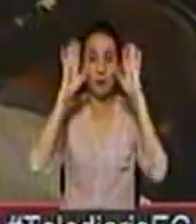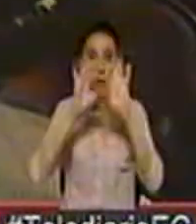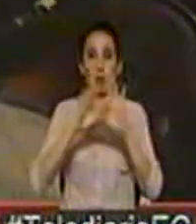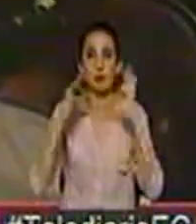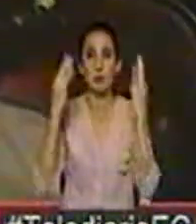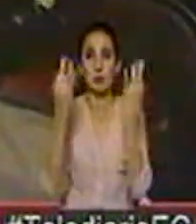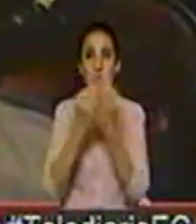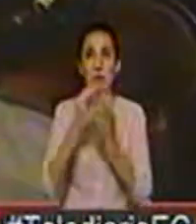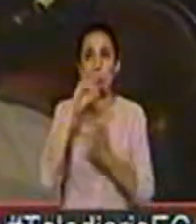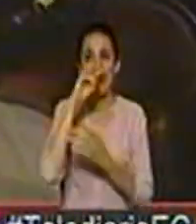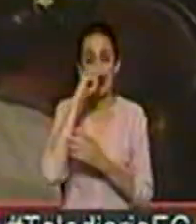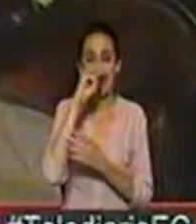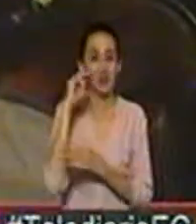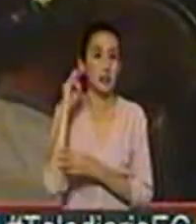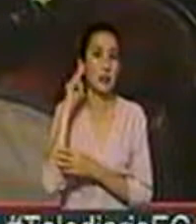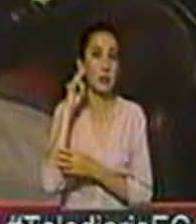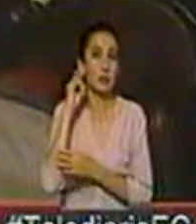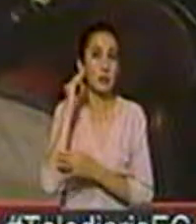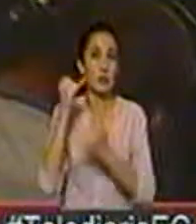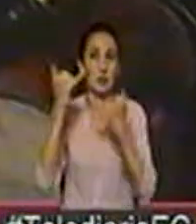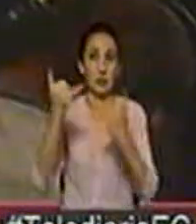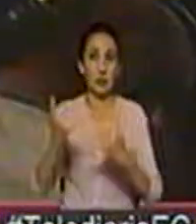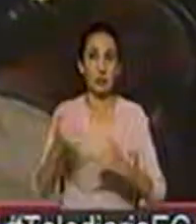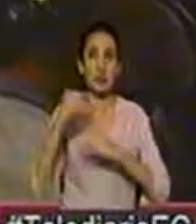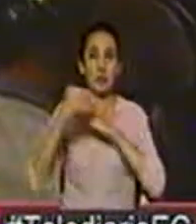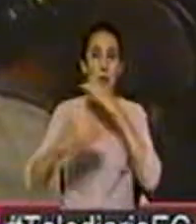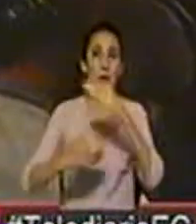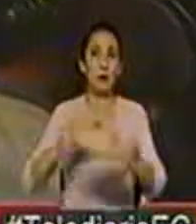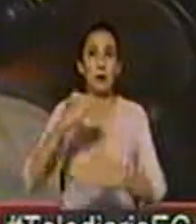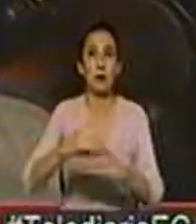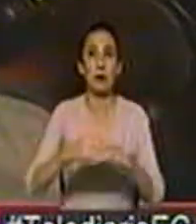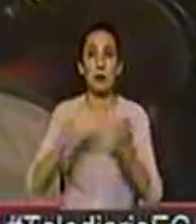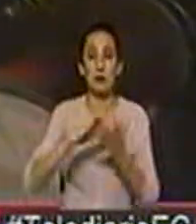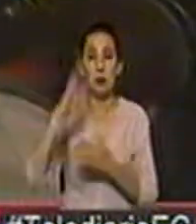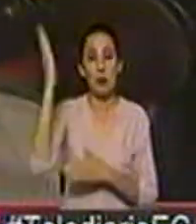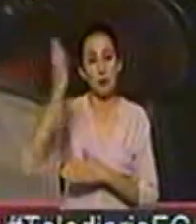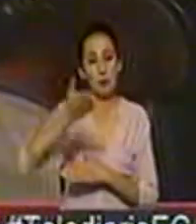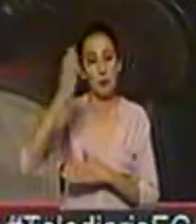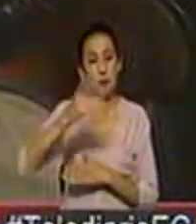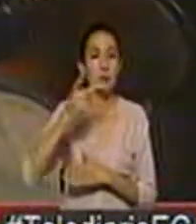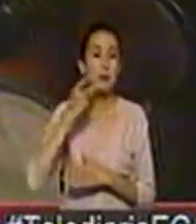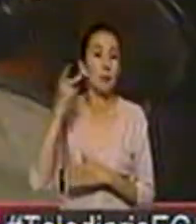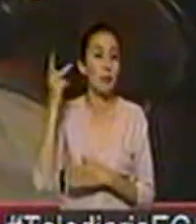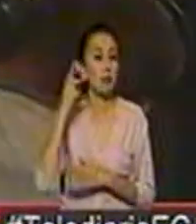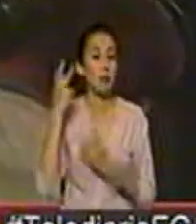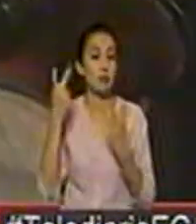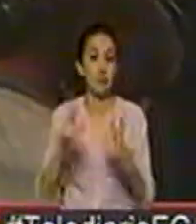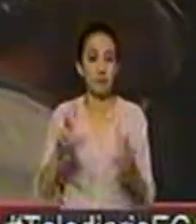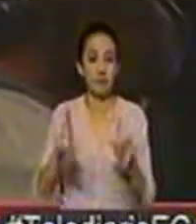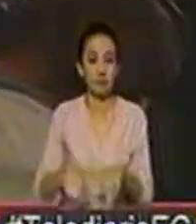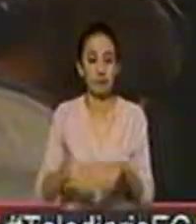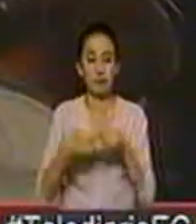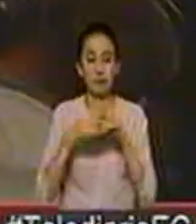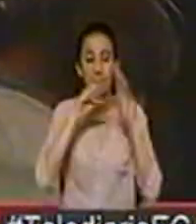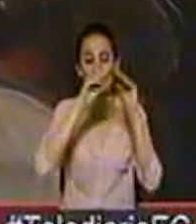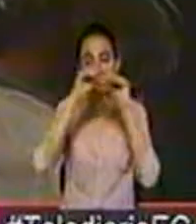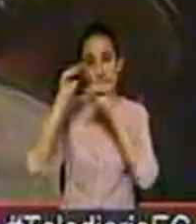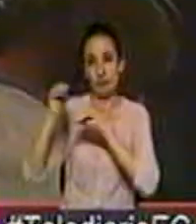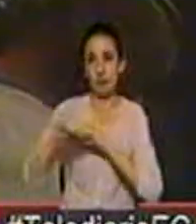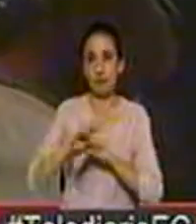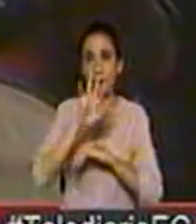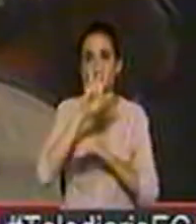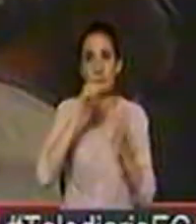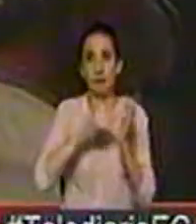para la primera infancia. Este es un proceso donde intervienen parvularias y padres de familia en la formación inicial de más de